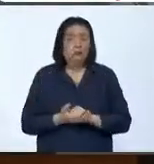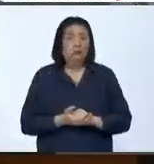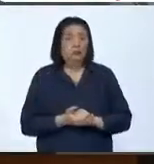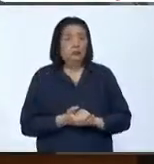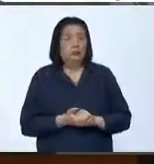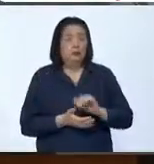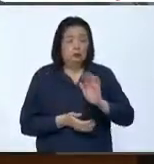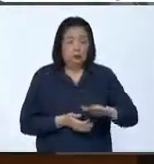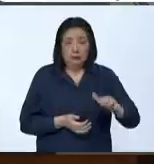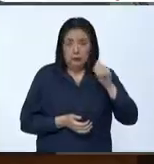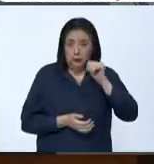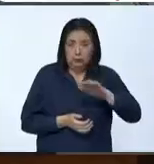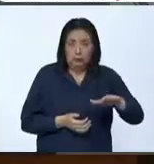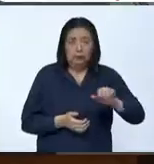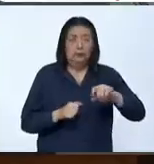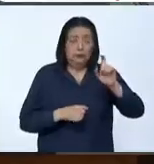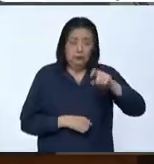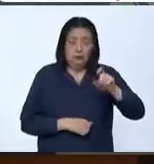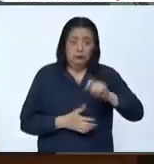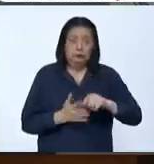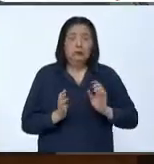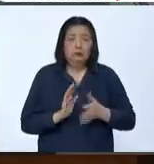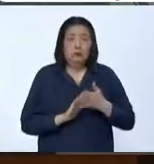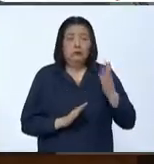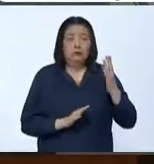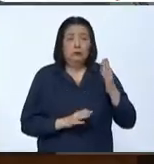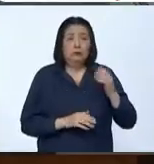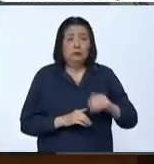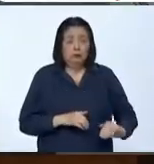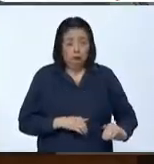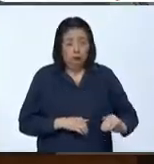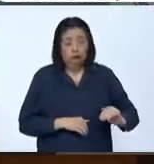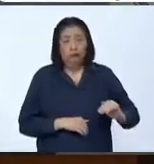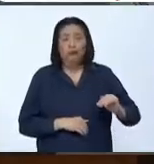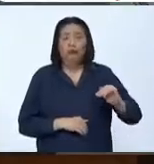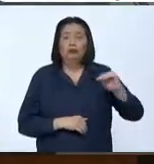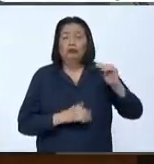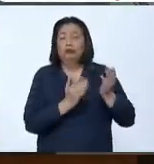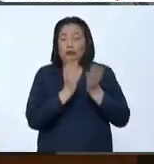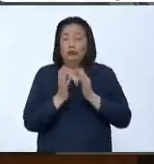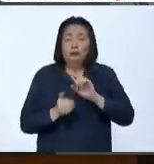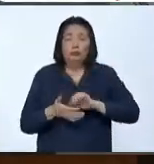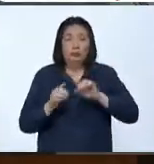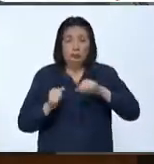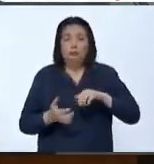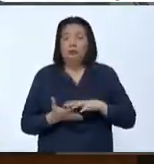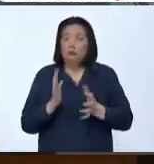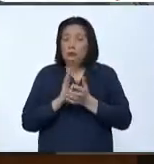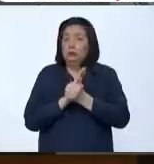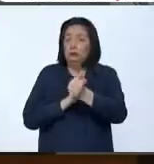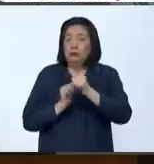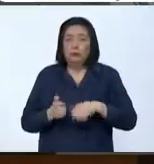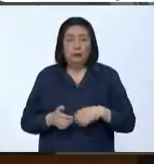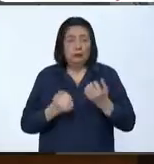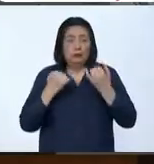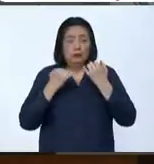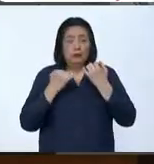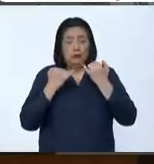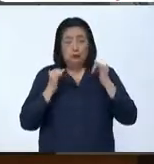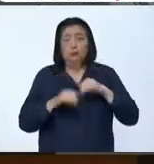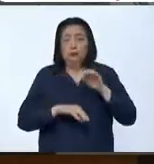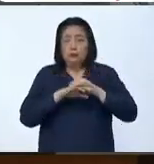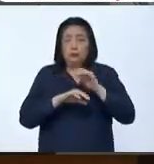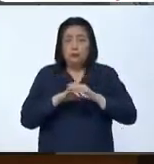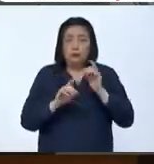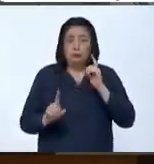y los niños deben recorrer todas sus fase escolar dominando el inglés Ese es el gran propósito que